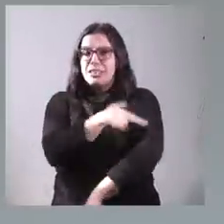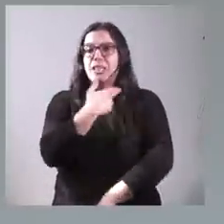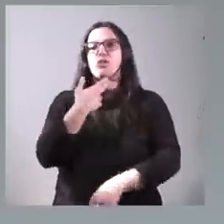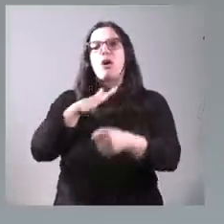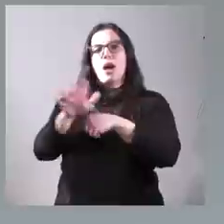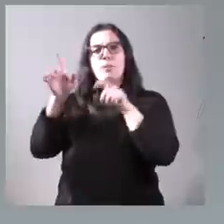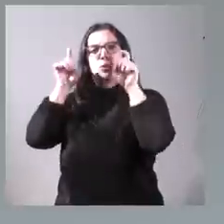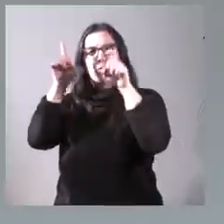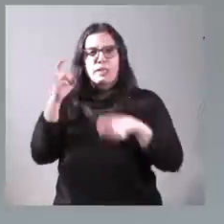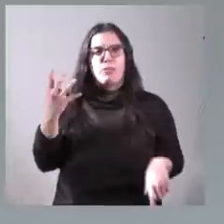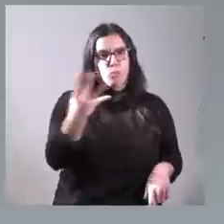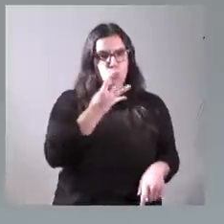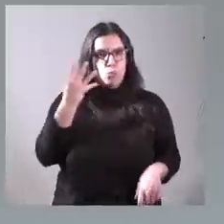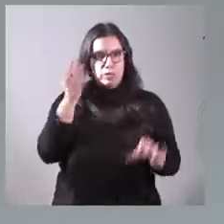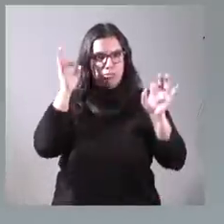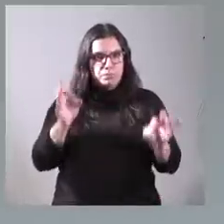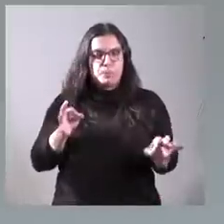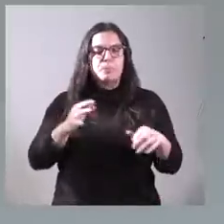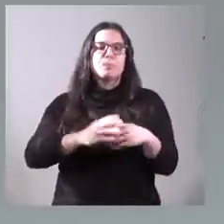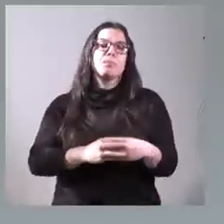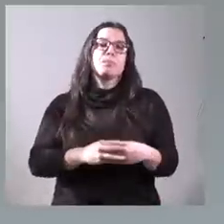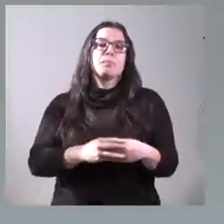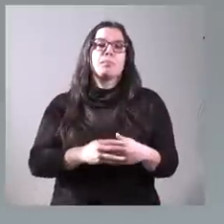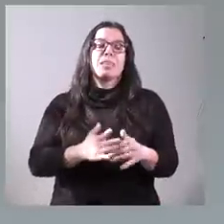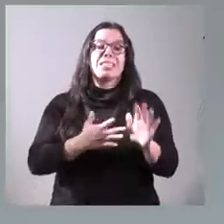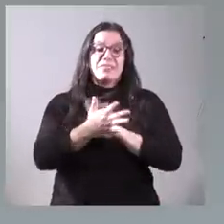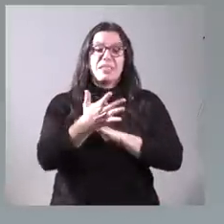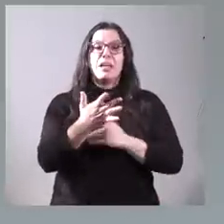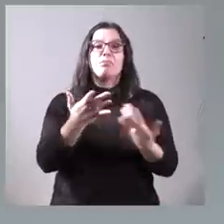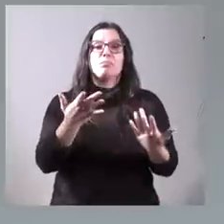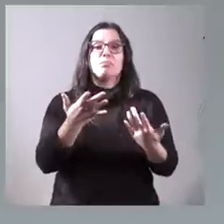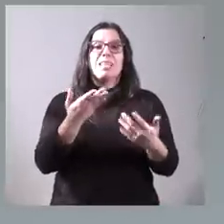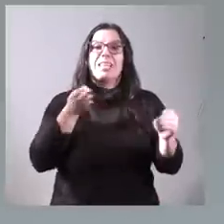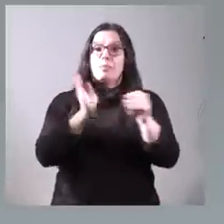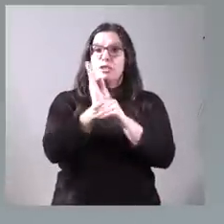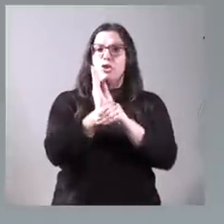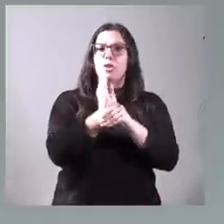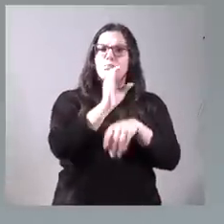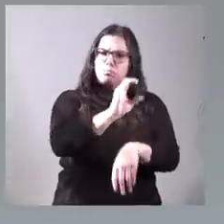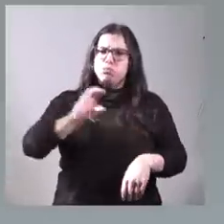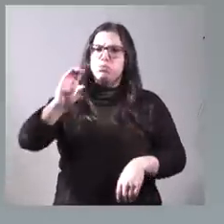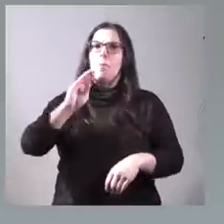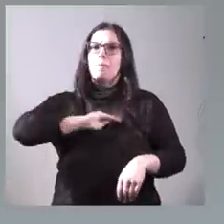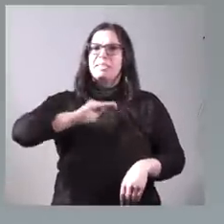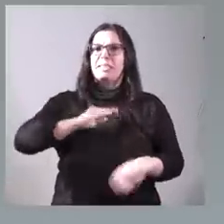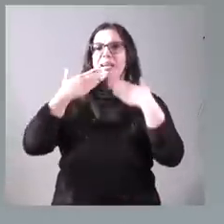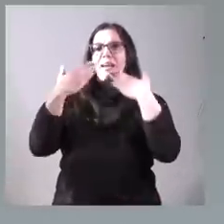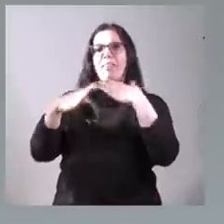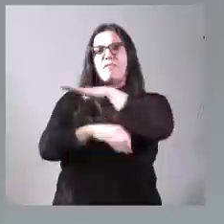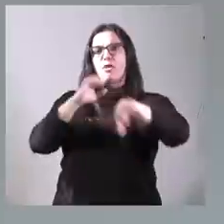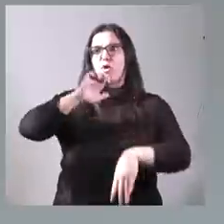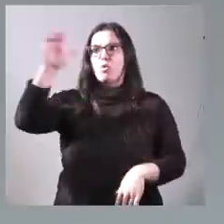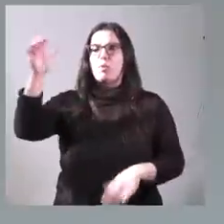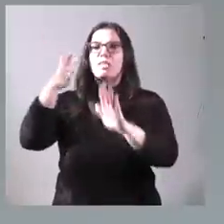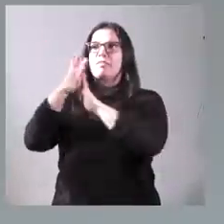al ámbito educativo que una parte de estas inversiones proceden de fondos europeos Por tanto se ve esta vocación